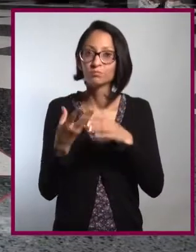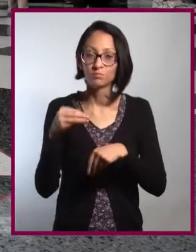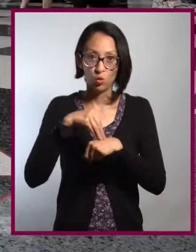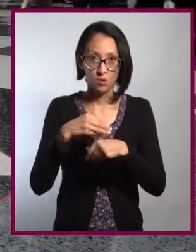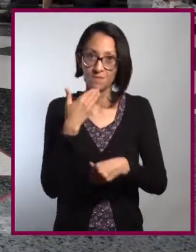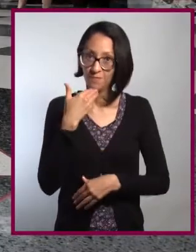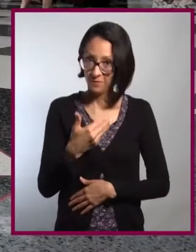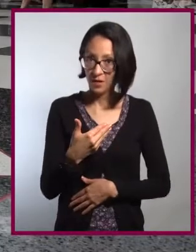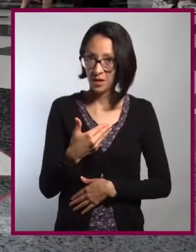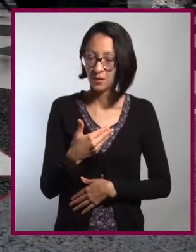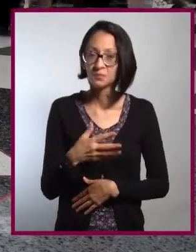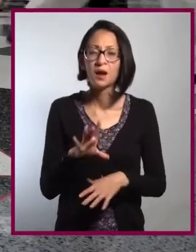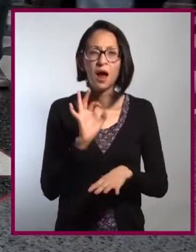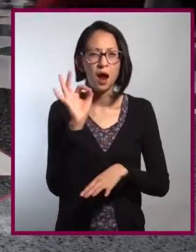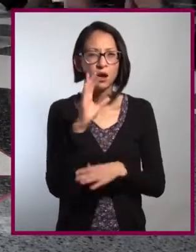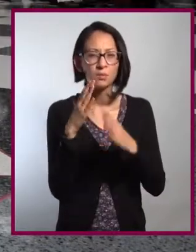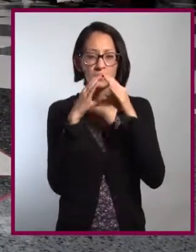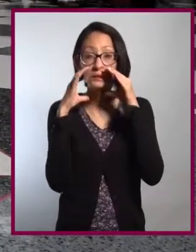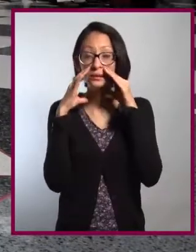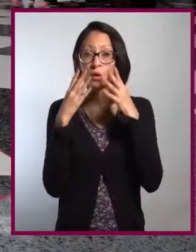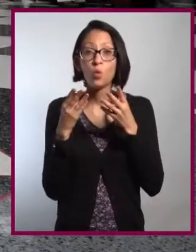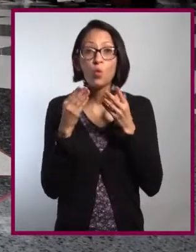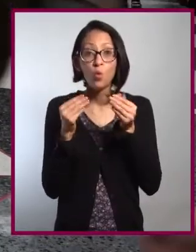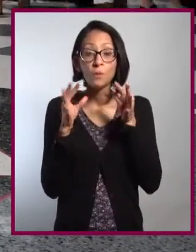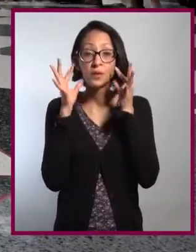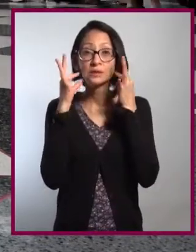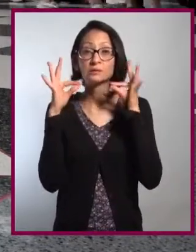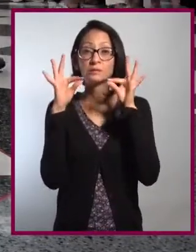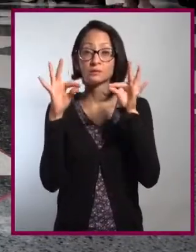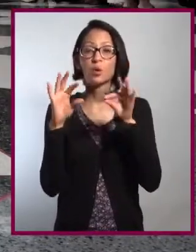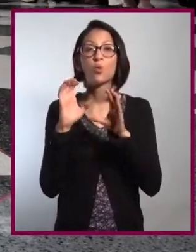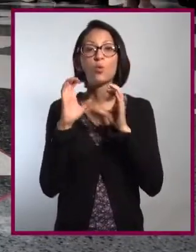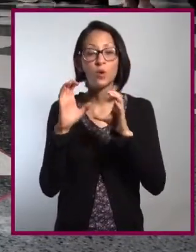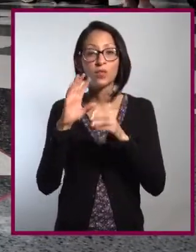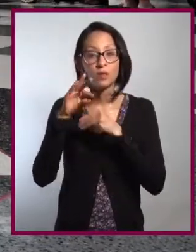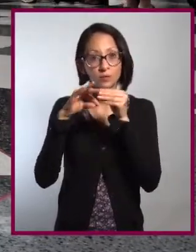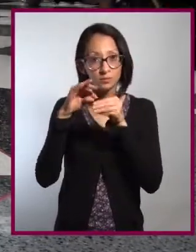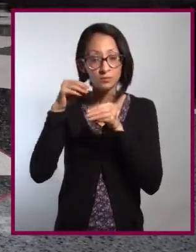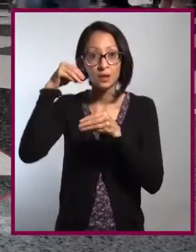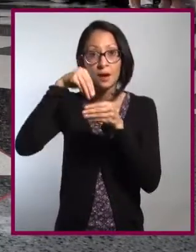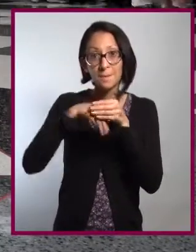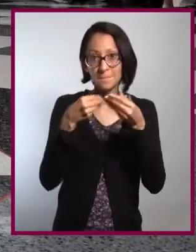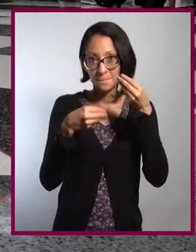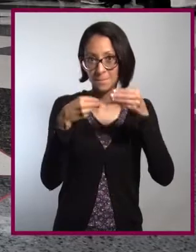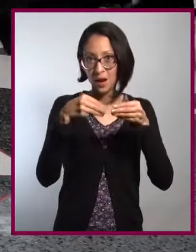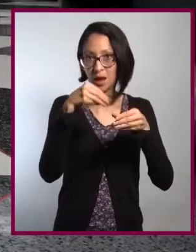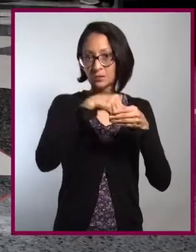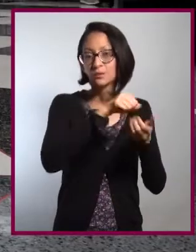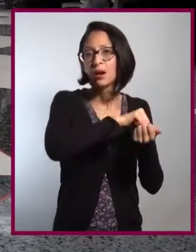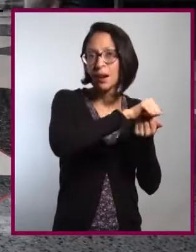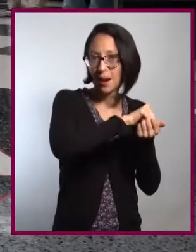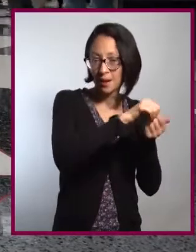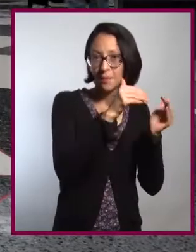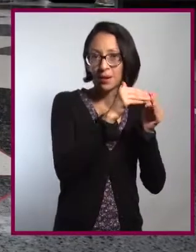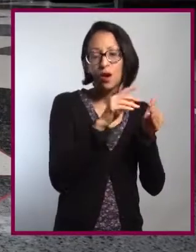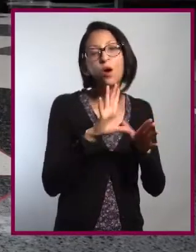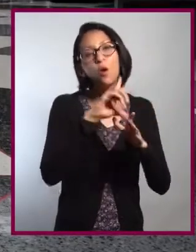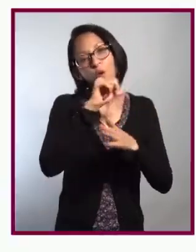Si quedó húmedo, retirarlo con precaución, guardarlo en una bolsa de plástico para lavarlo en casa y colocar uno limpio.